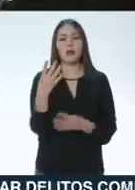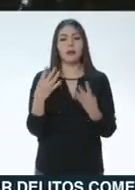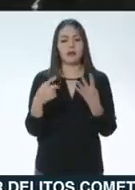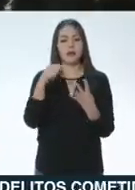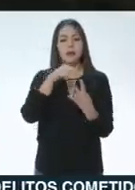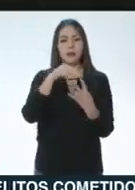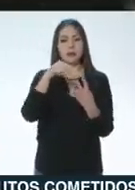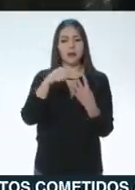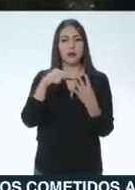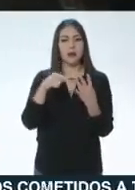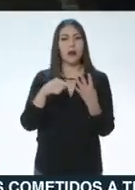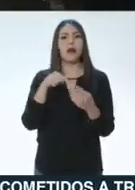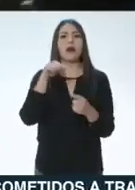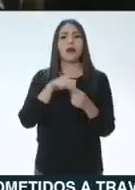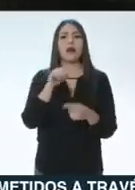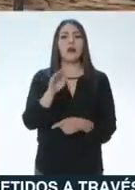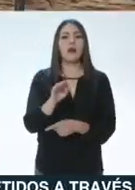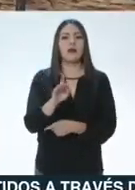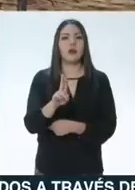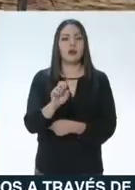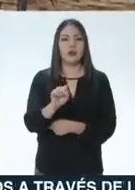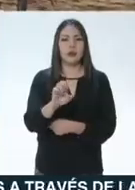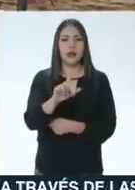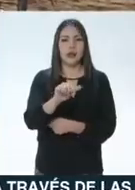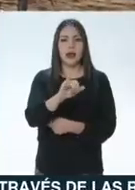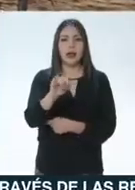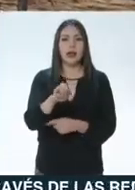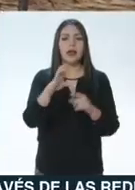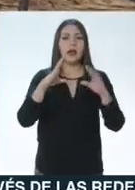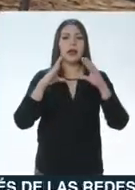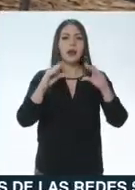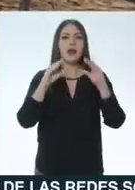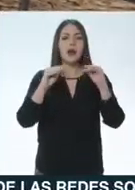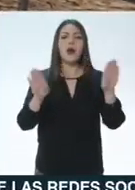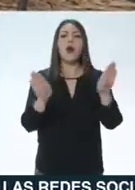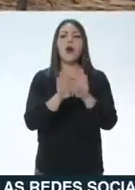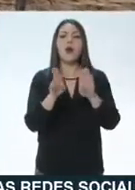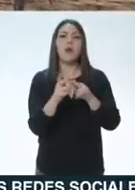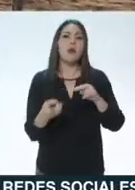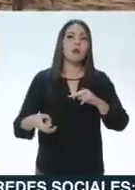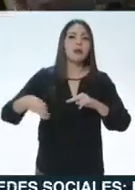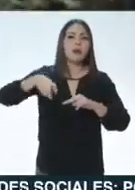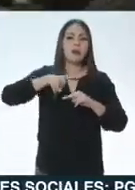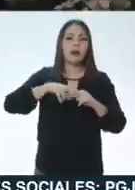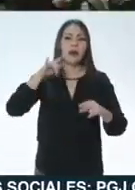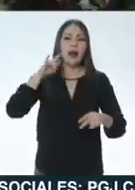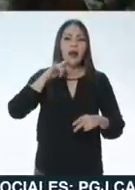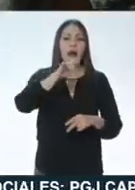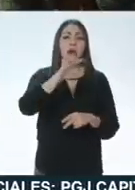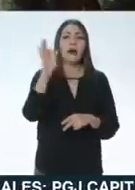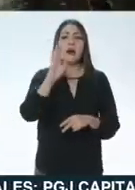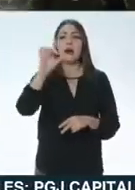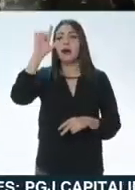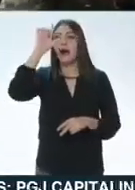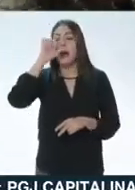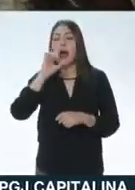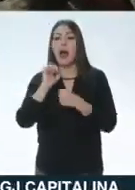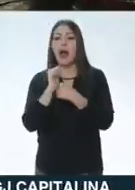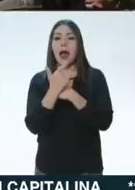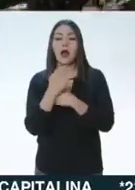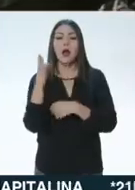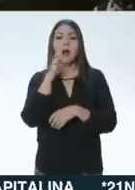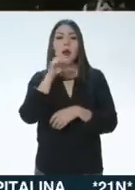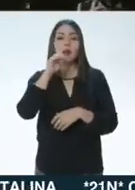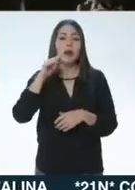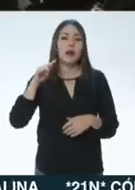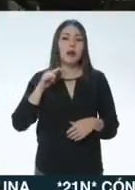fuselaje, donde se les adiestra desde abordar la aeronave hasta las acciones que deben tomar en caso de alguna falla durante el